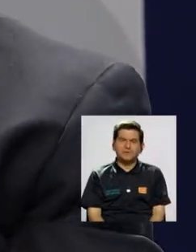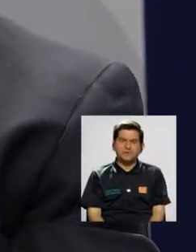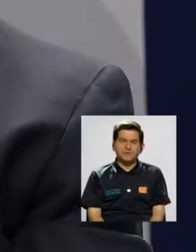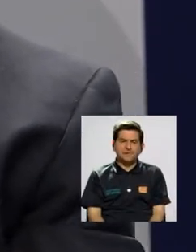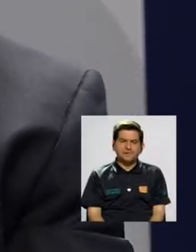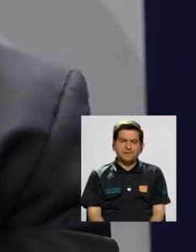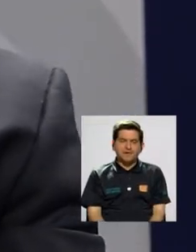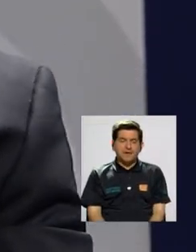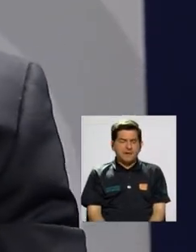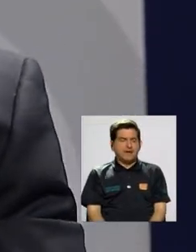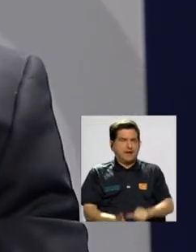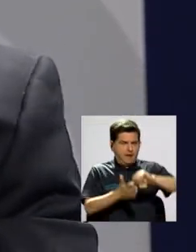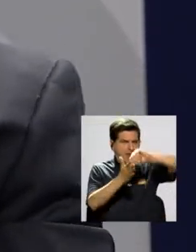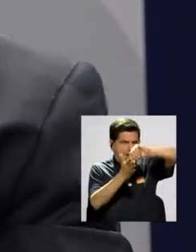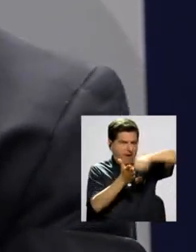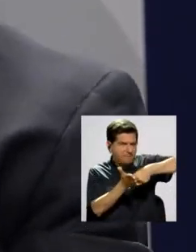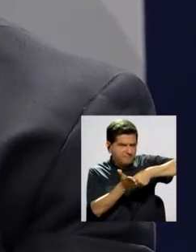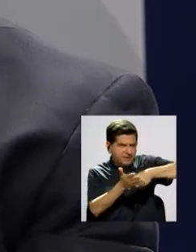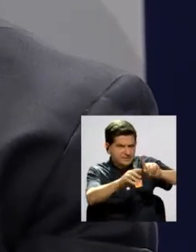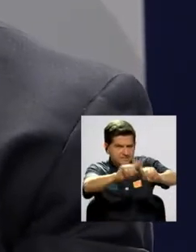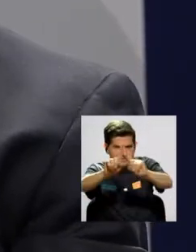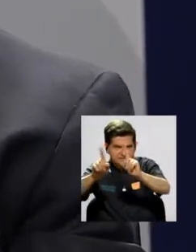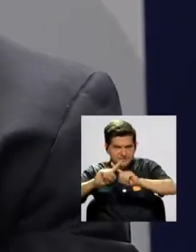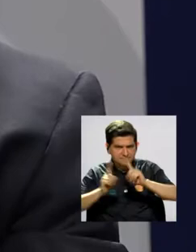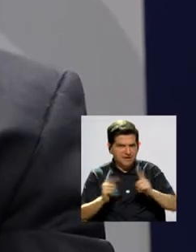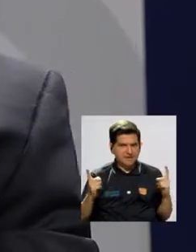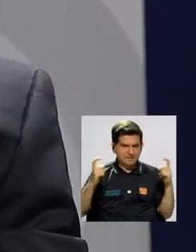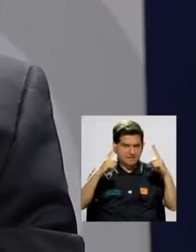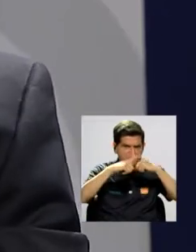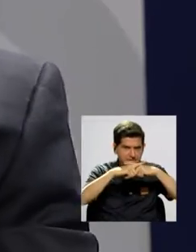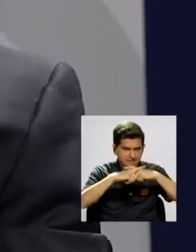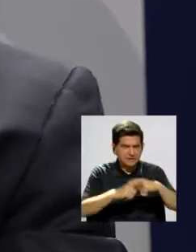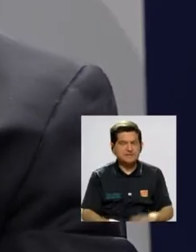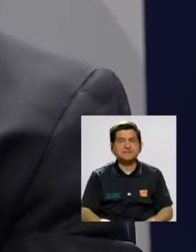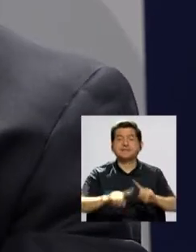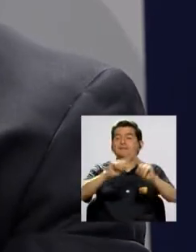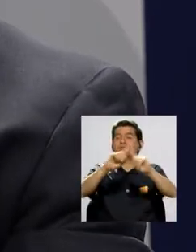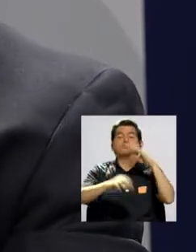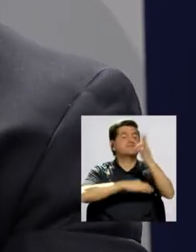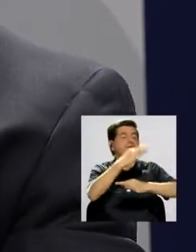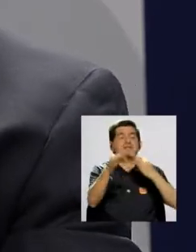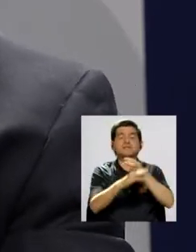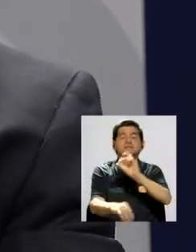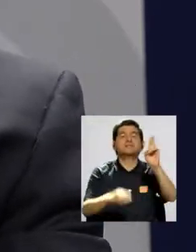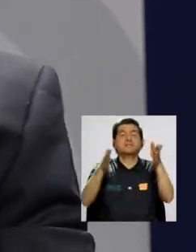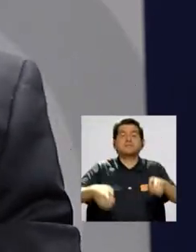que subrayar las diversas complejidades de las muchas Costa Ricas.